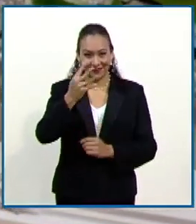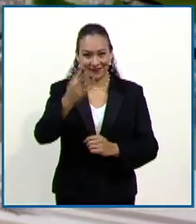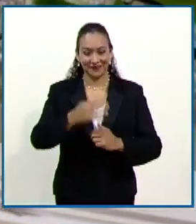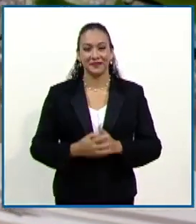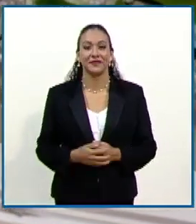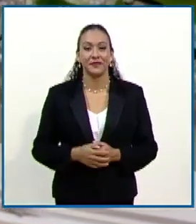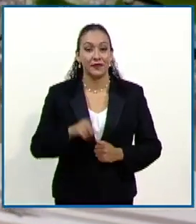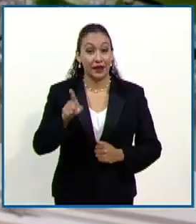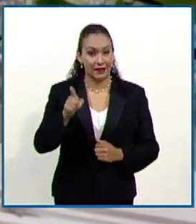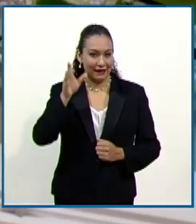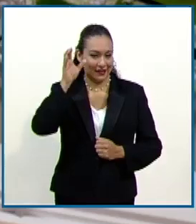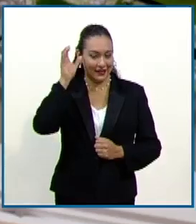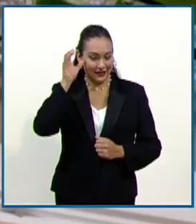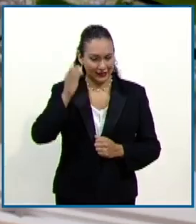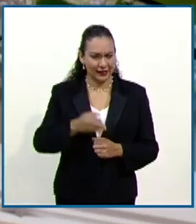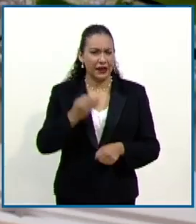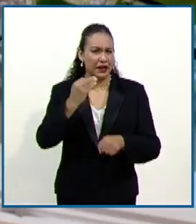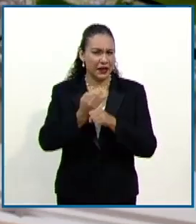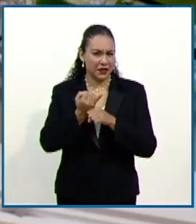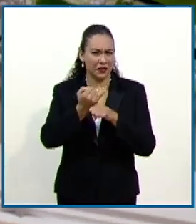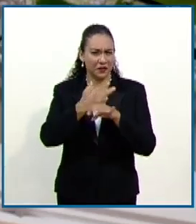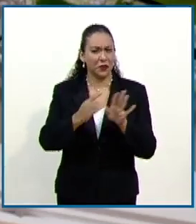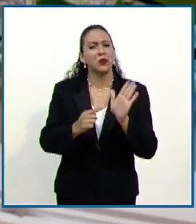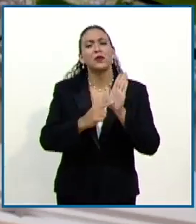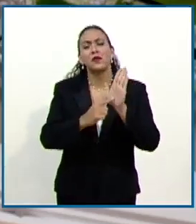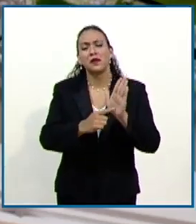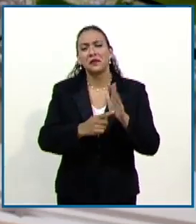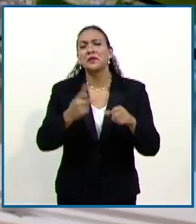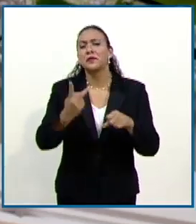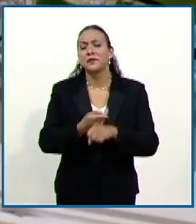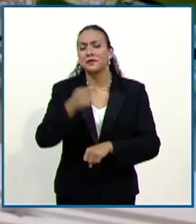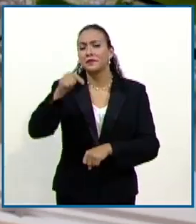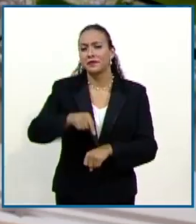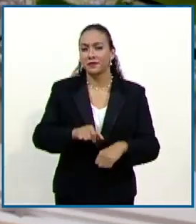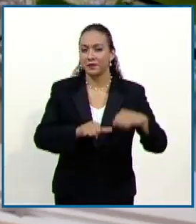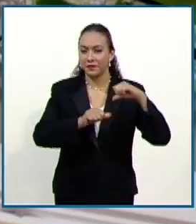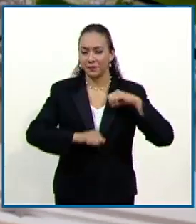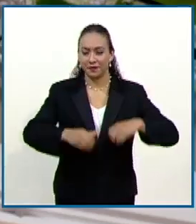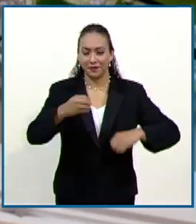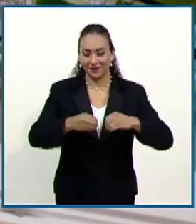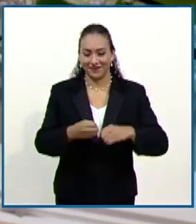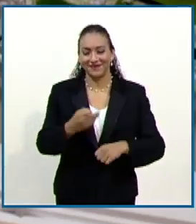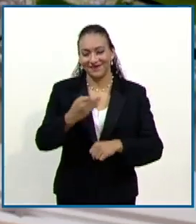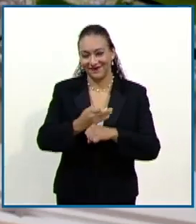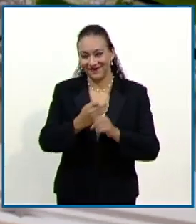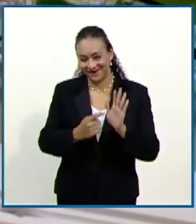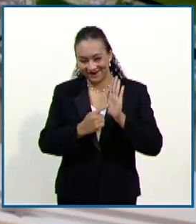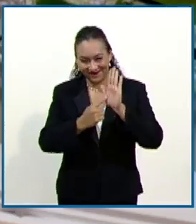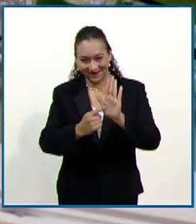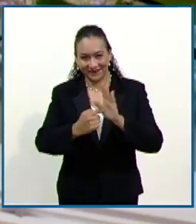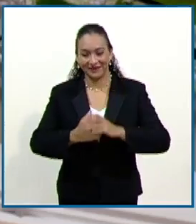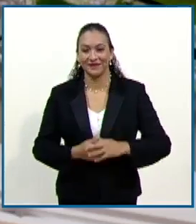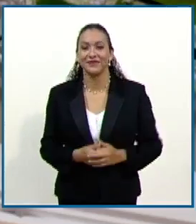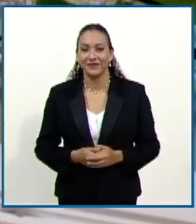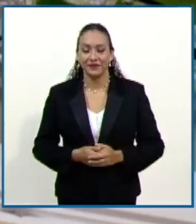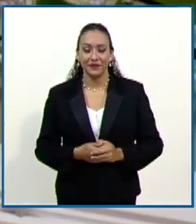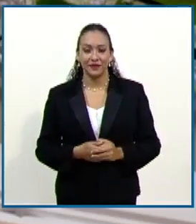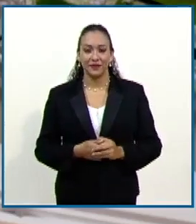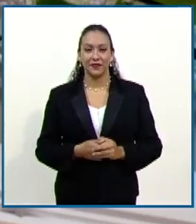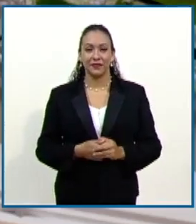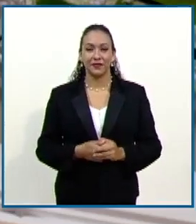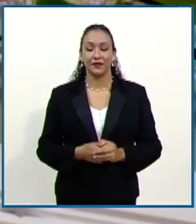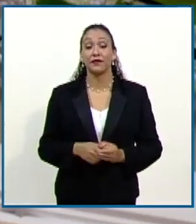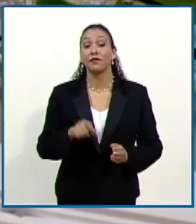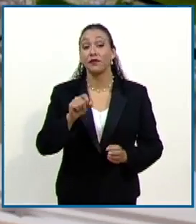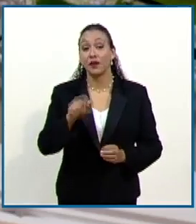2024. Soy Citlali Pérez y en los próximos minutos le presentaré la información más reciente del Poder Judicial de la Federación.